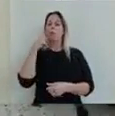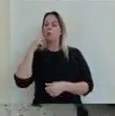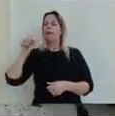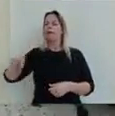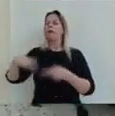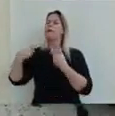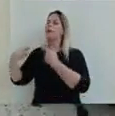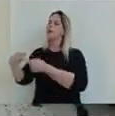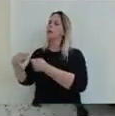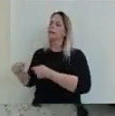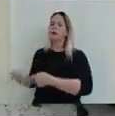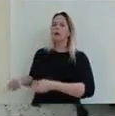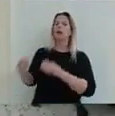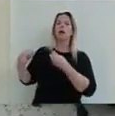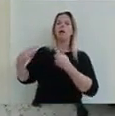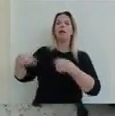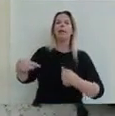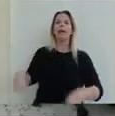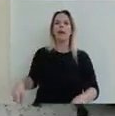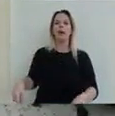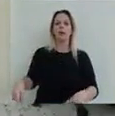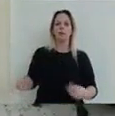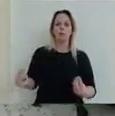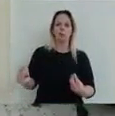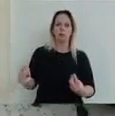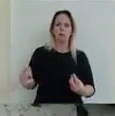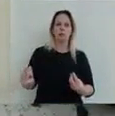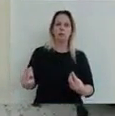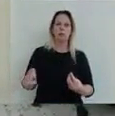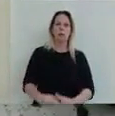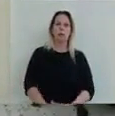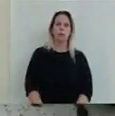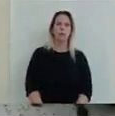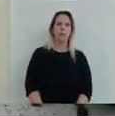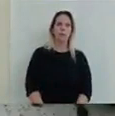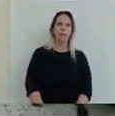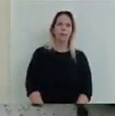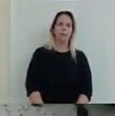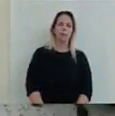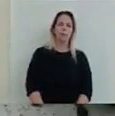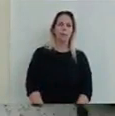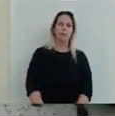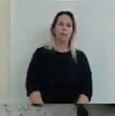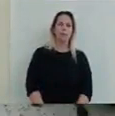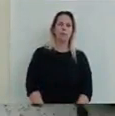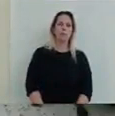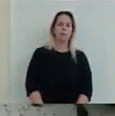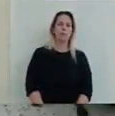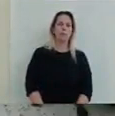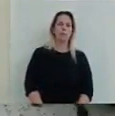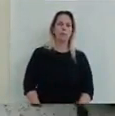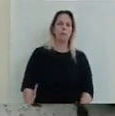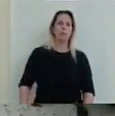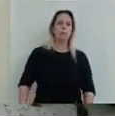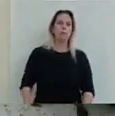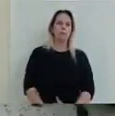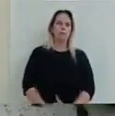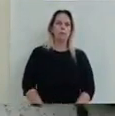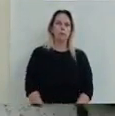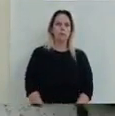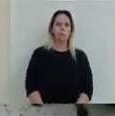que debido a la situación especial por la que estamos atravesando y a los efectos de paliar la crisis que surge en materia económica como producto